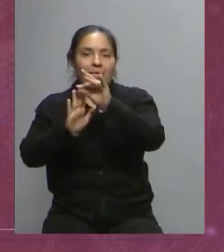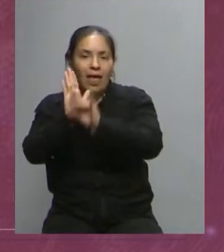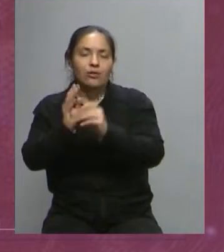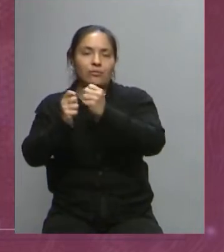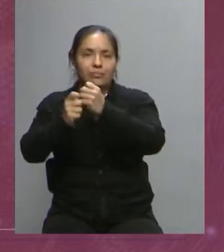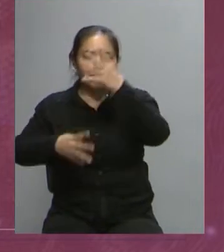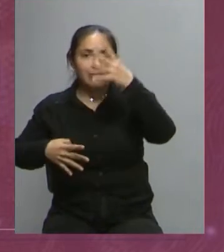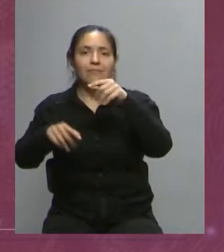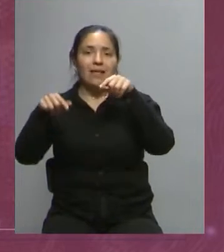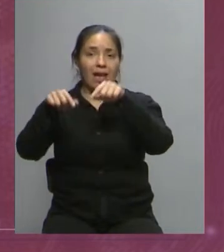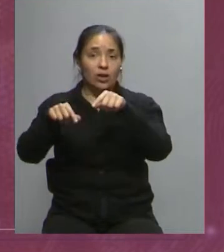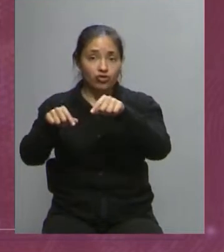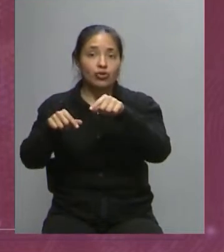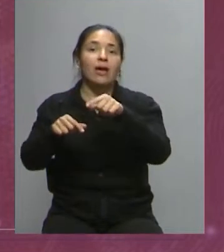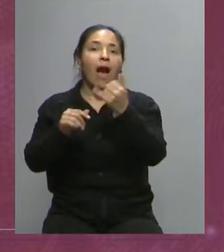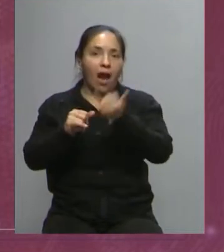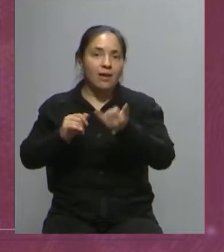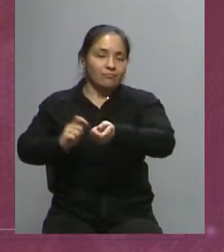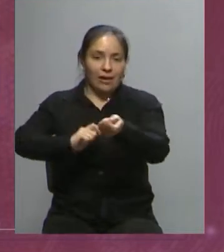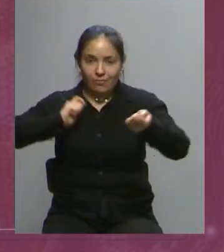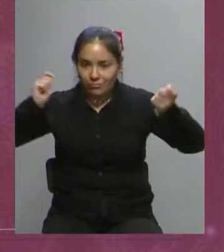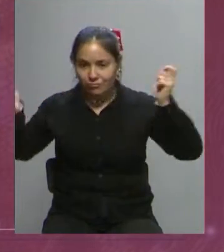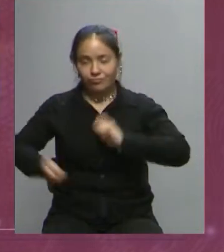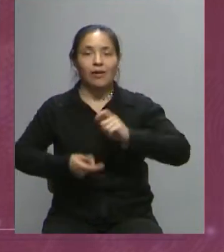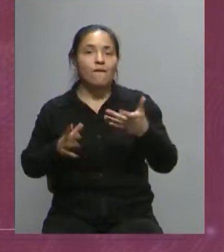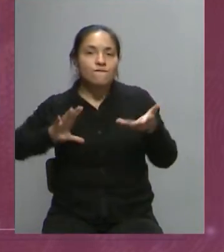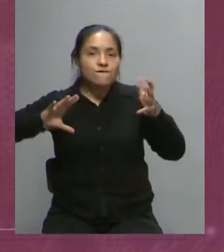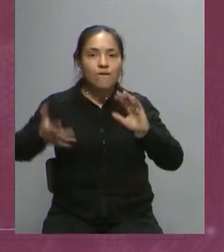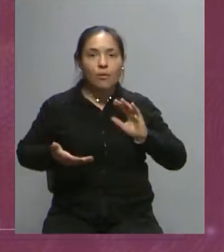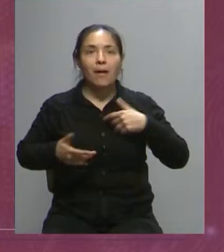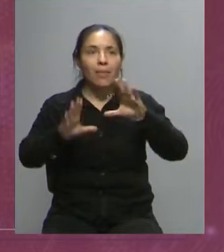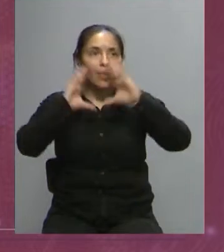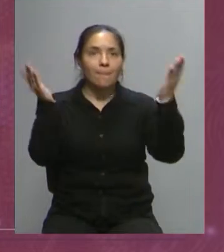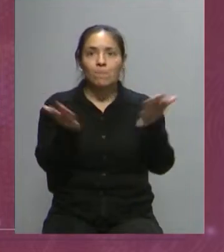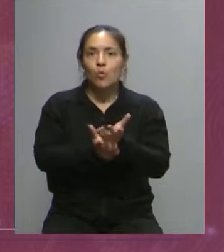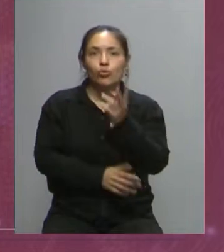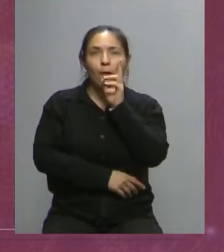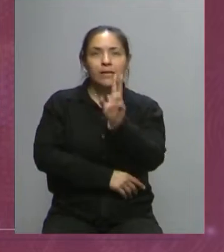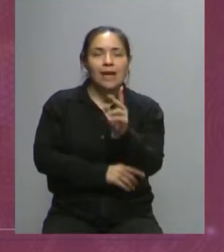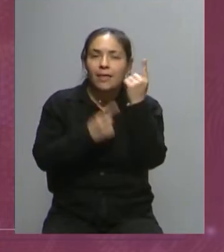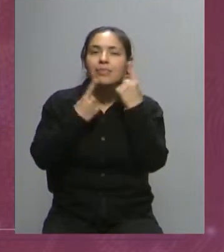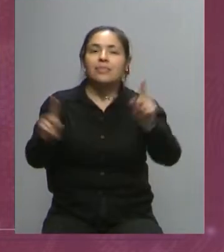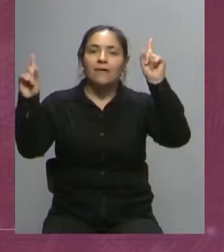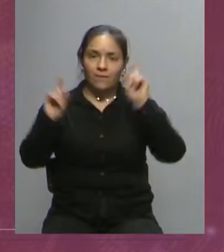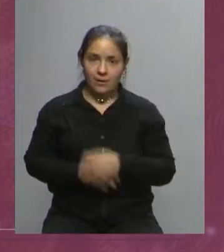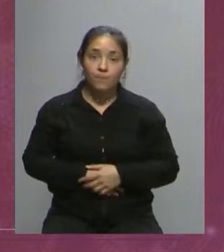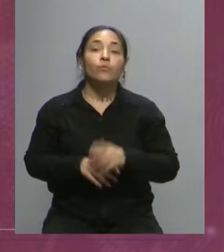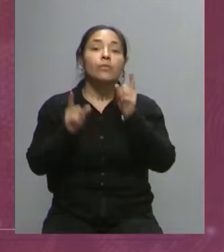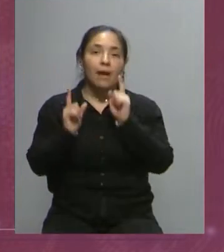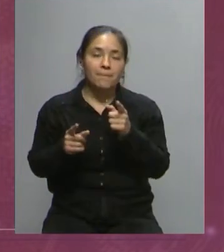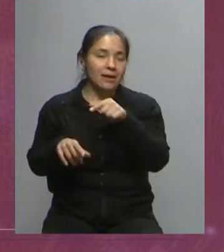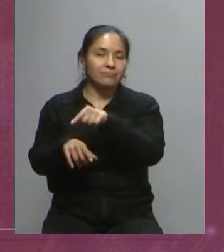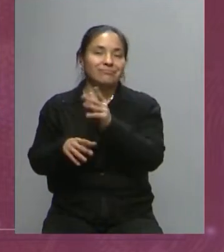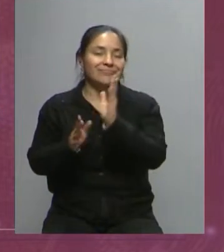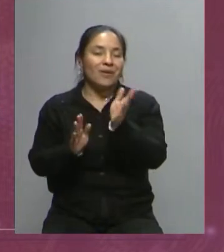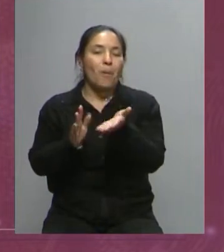ciencia de datos, tiene mucho de revolución, de que nos va a cambiar la forma de percibir el mundo, y también, lamentablemente, tiene mucho de moda pasajera. O sea,